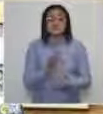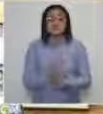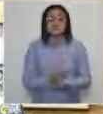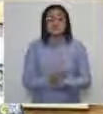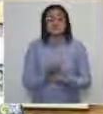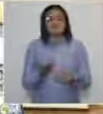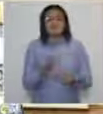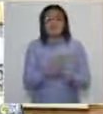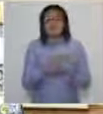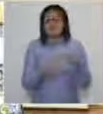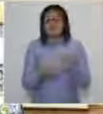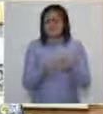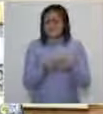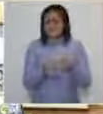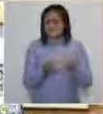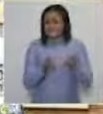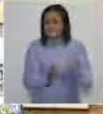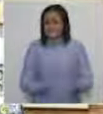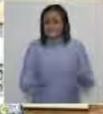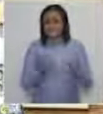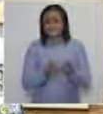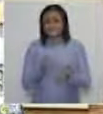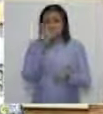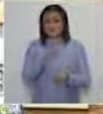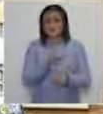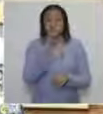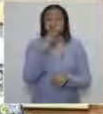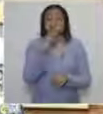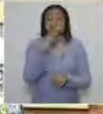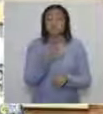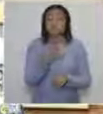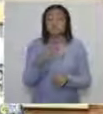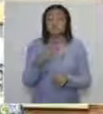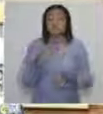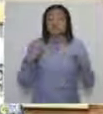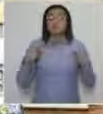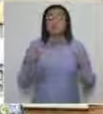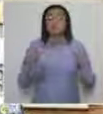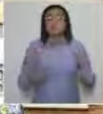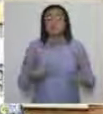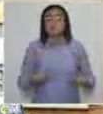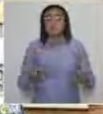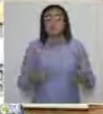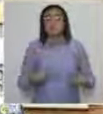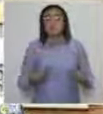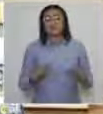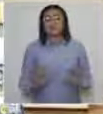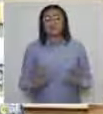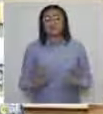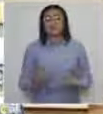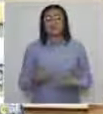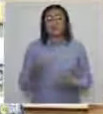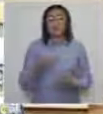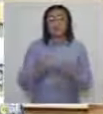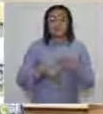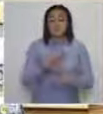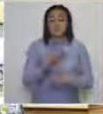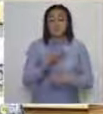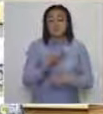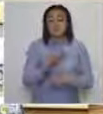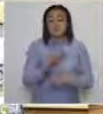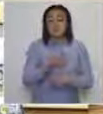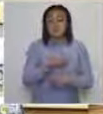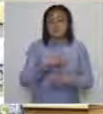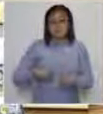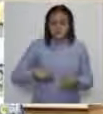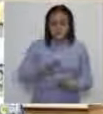en cosas tan importantes por el bien de nuestra gente, de la gente del municipio y yo de la gente de todo